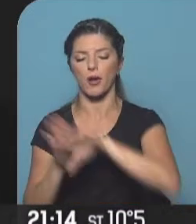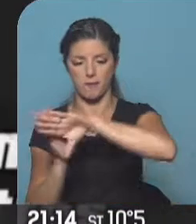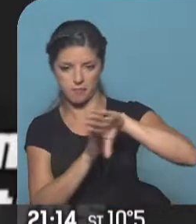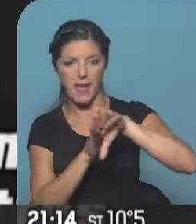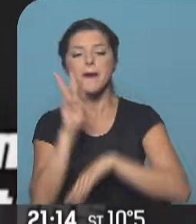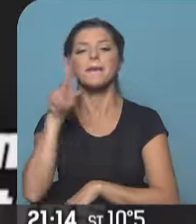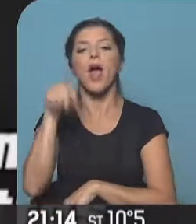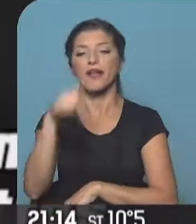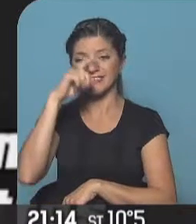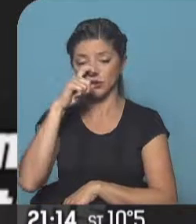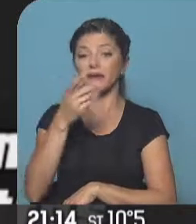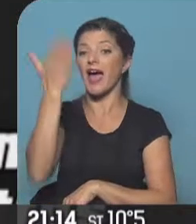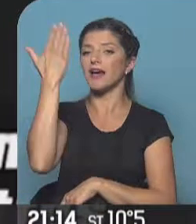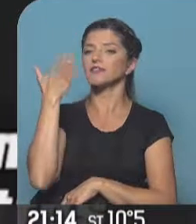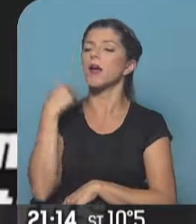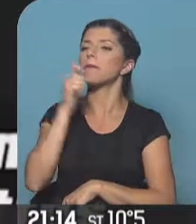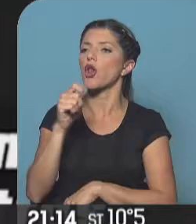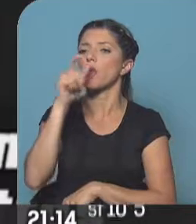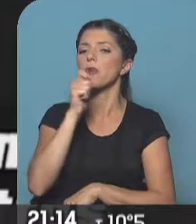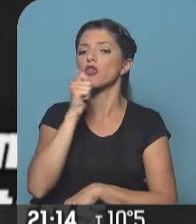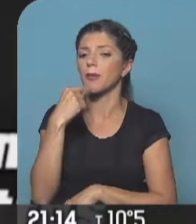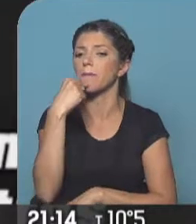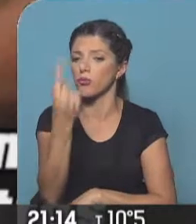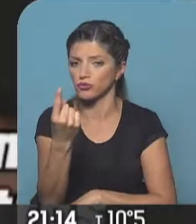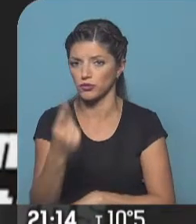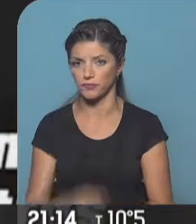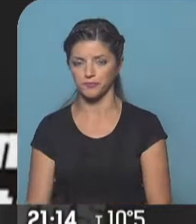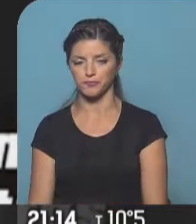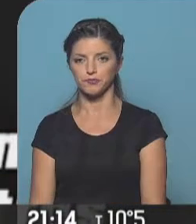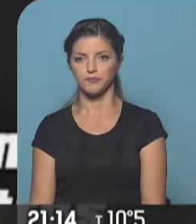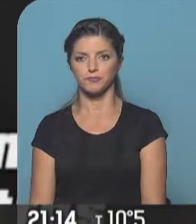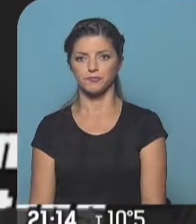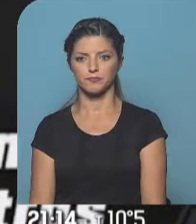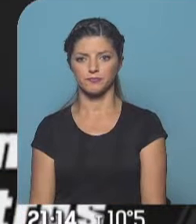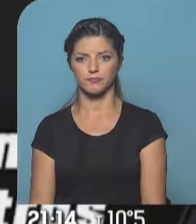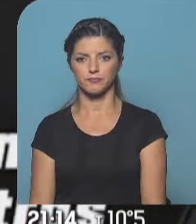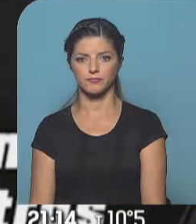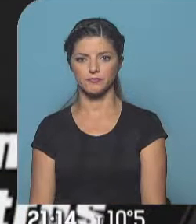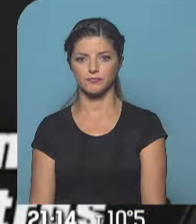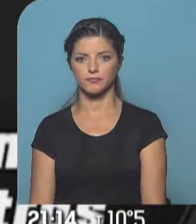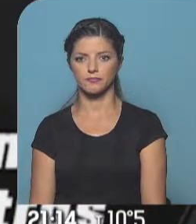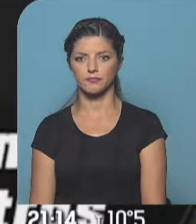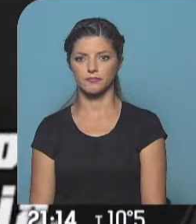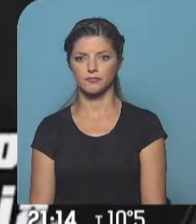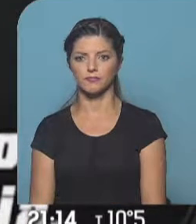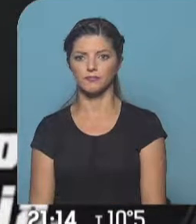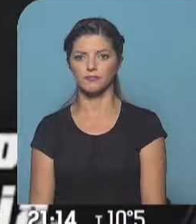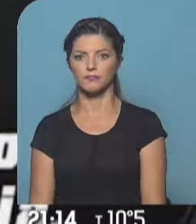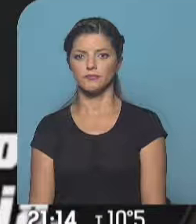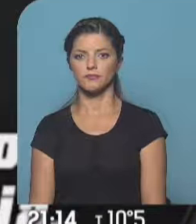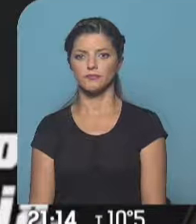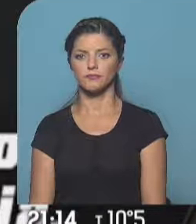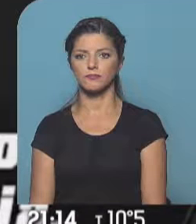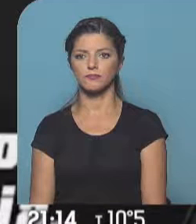ayer cuando lo consultaron sobre el tema. Look at this, a camera in front of us, and in